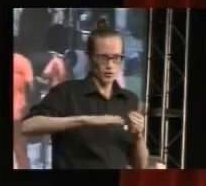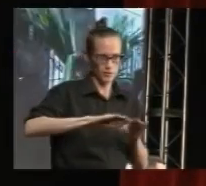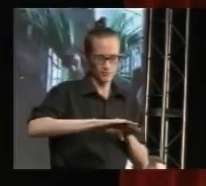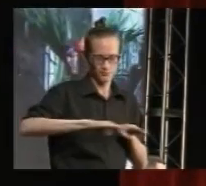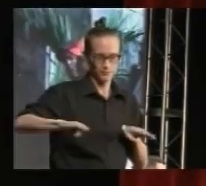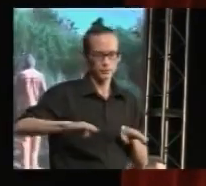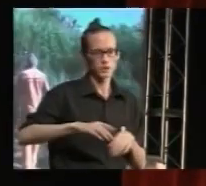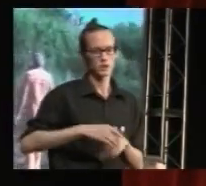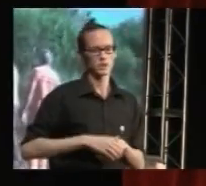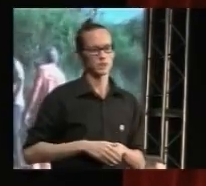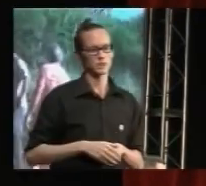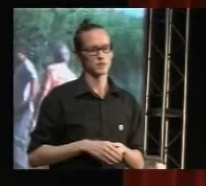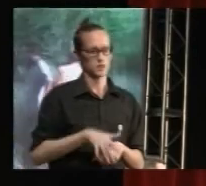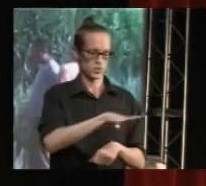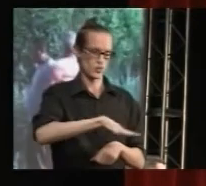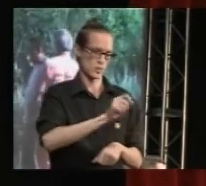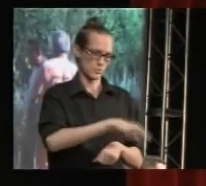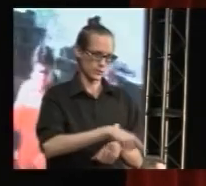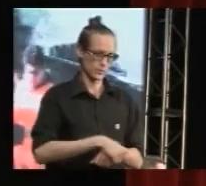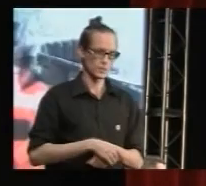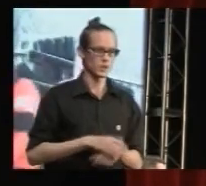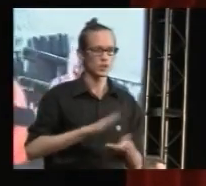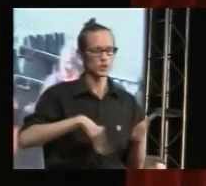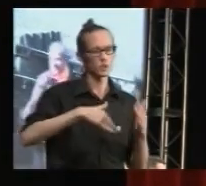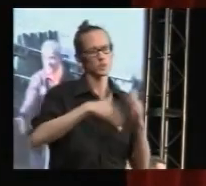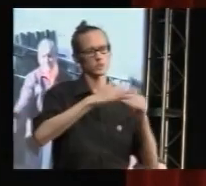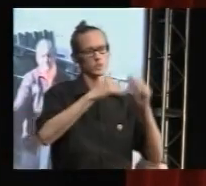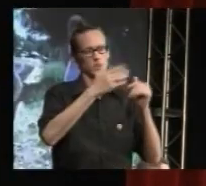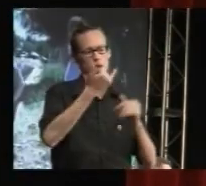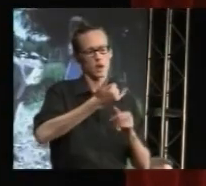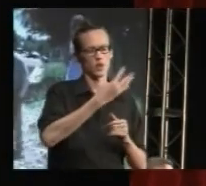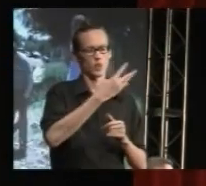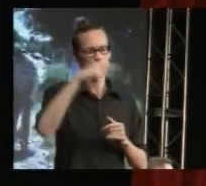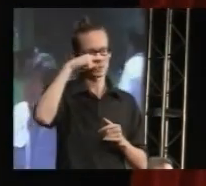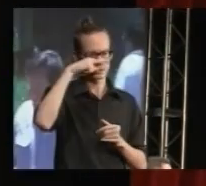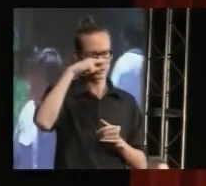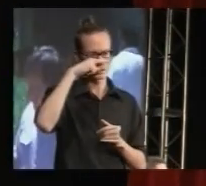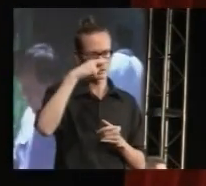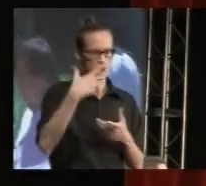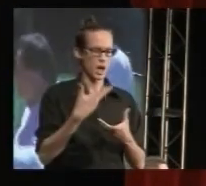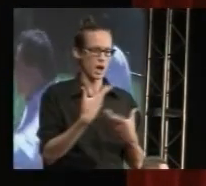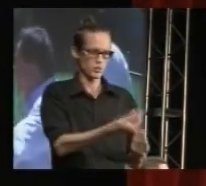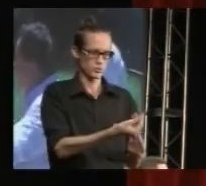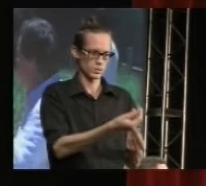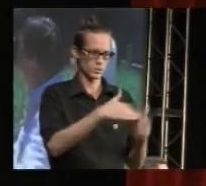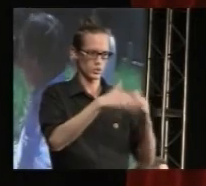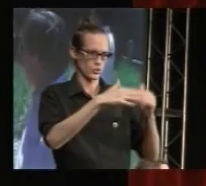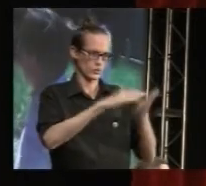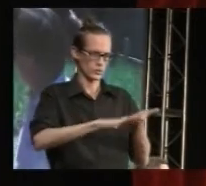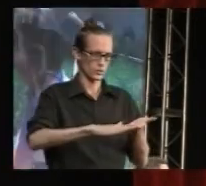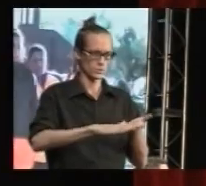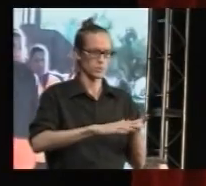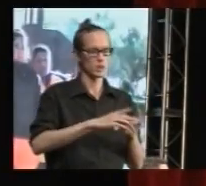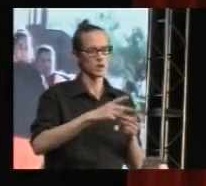en estos emprendimientos. En materia de edificación se otorgaron 47 factibilidades para nuevas obras